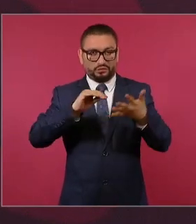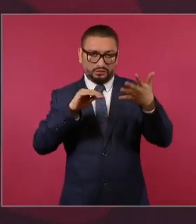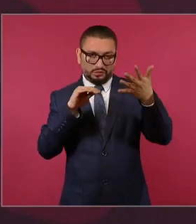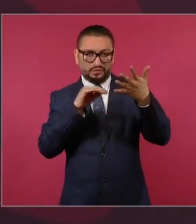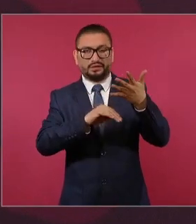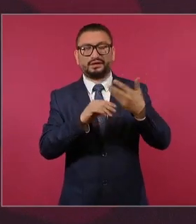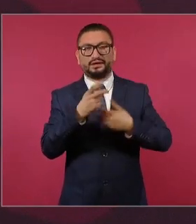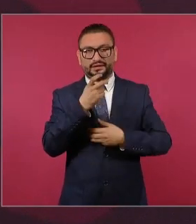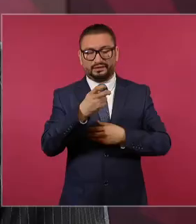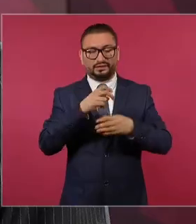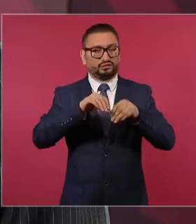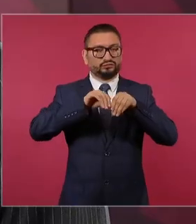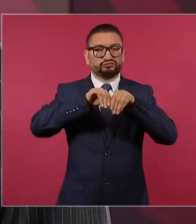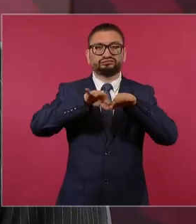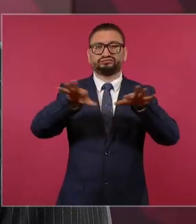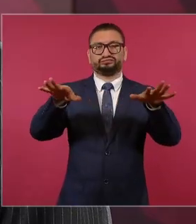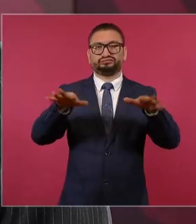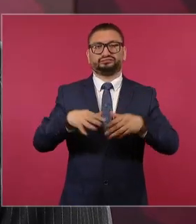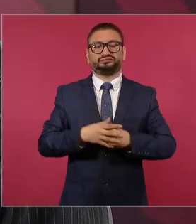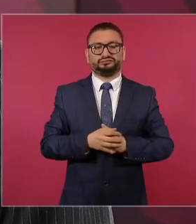sección